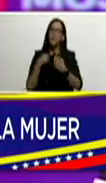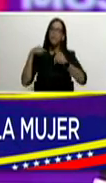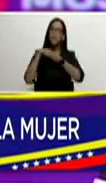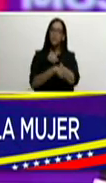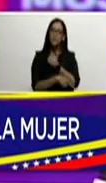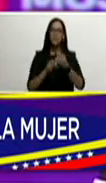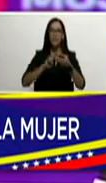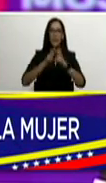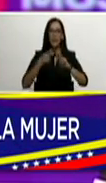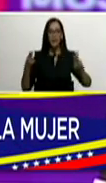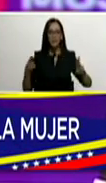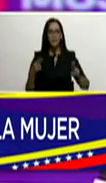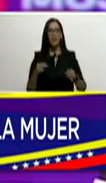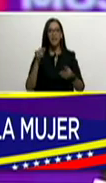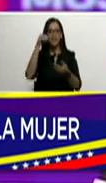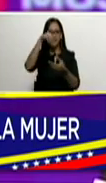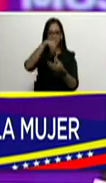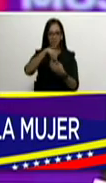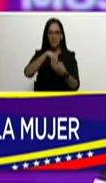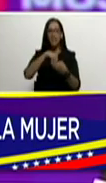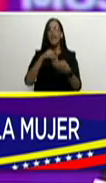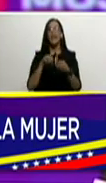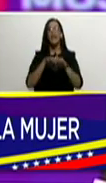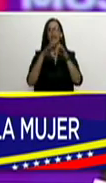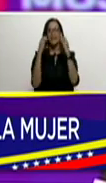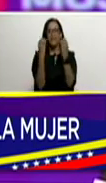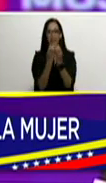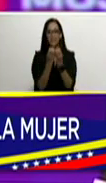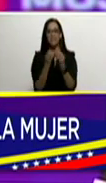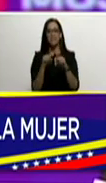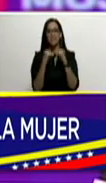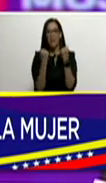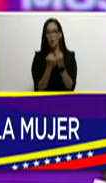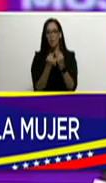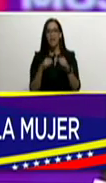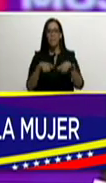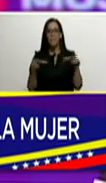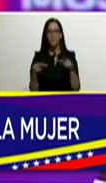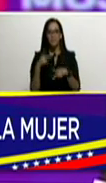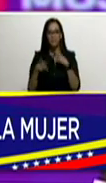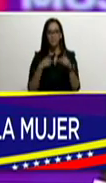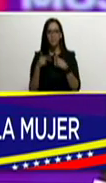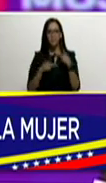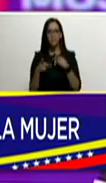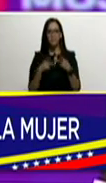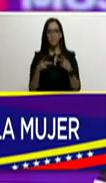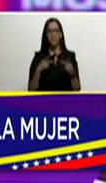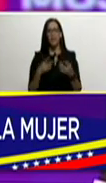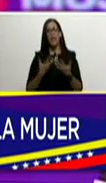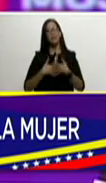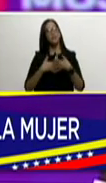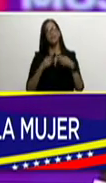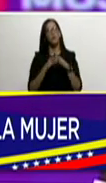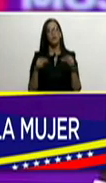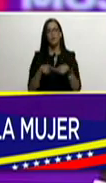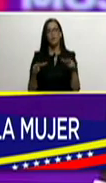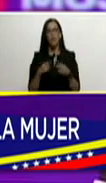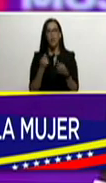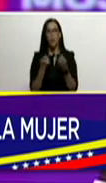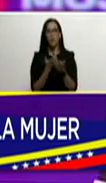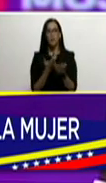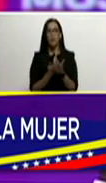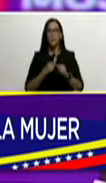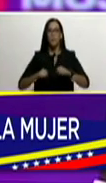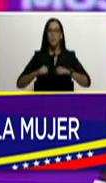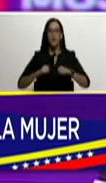paz, presidente, es estar en las aulas de clase, estar en todos los espacios productivos, en las industrias, en todos los sectores económicos, promoviendo